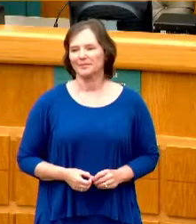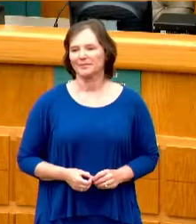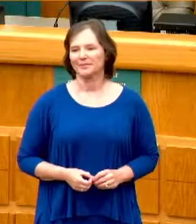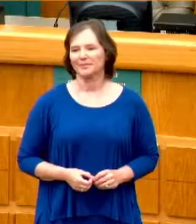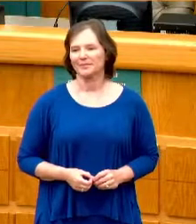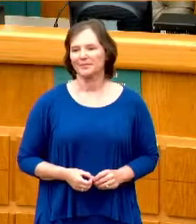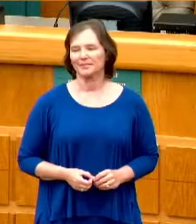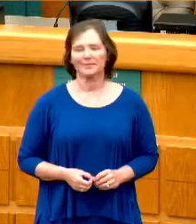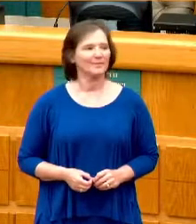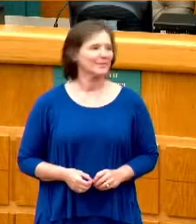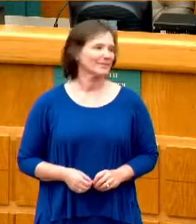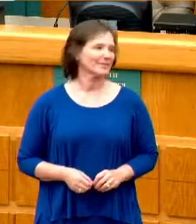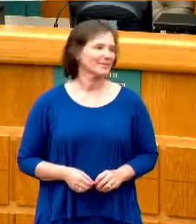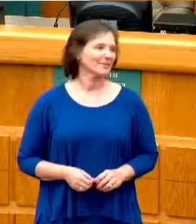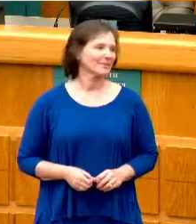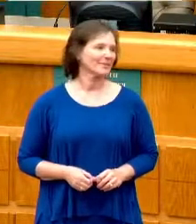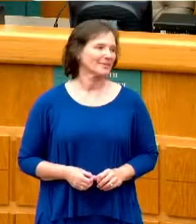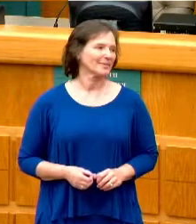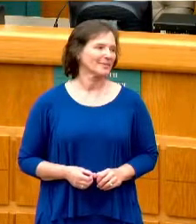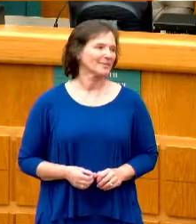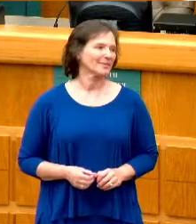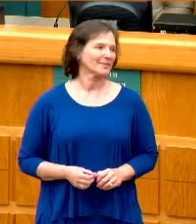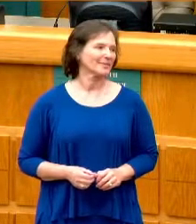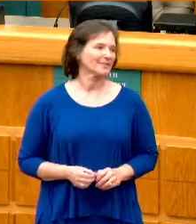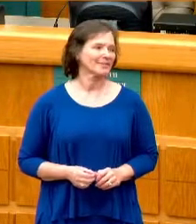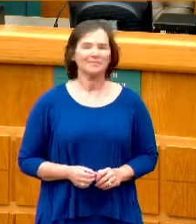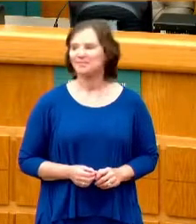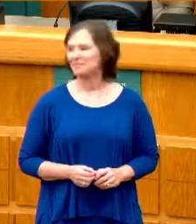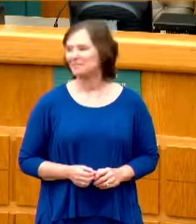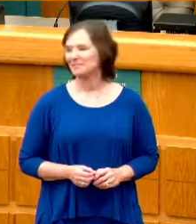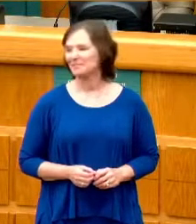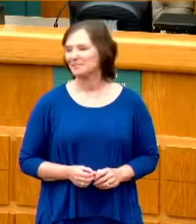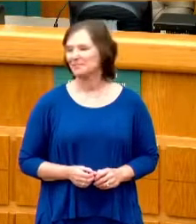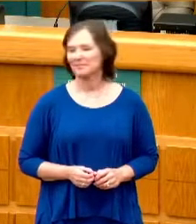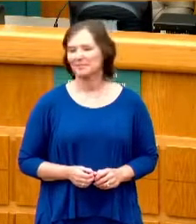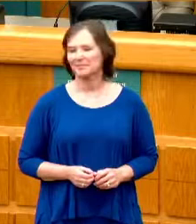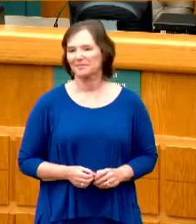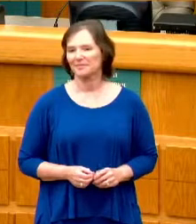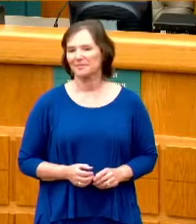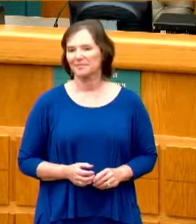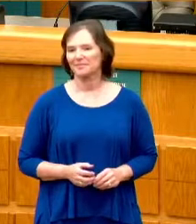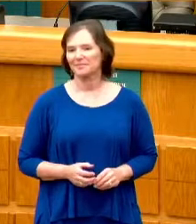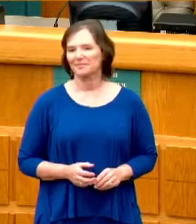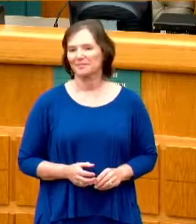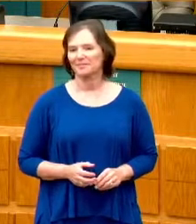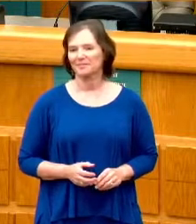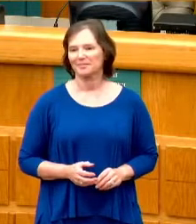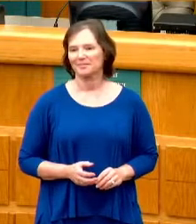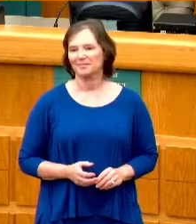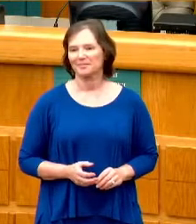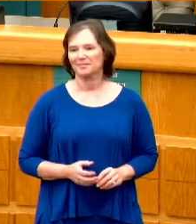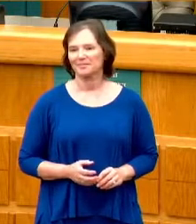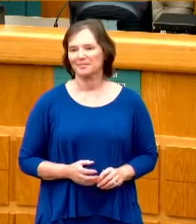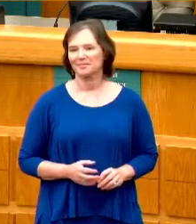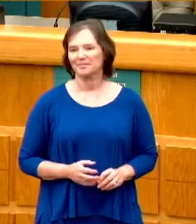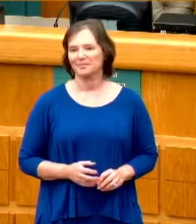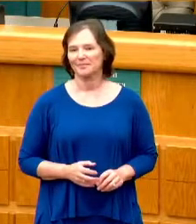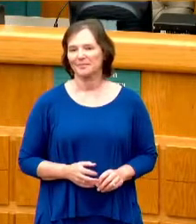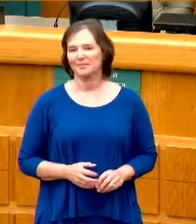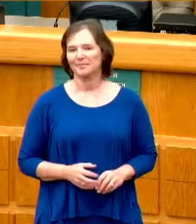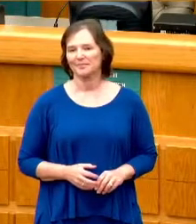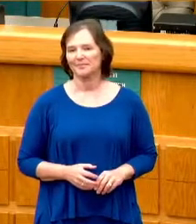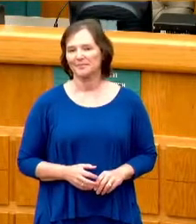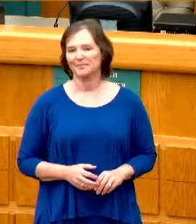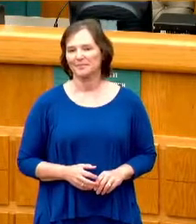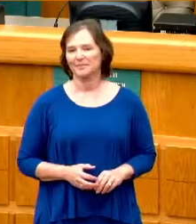www.cctexas.com/vaccine registration en cualquier momento. El portal de registro en línea está abierto las 24 horas del día, los 7 días de la semana. O